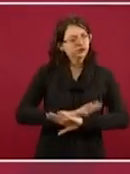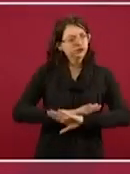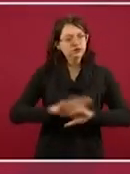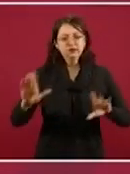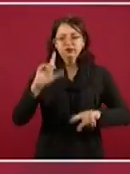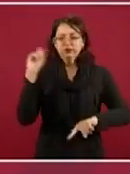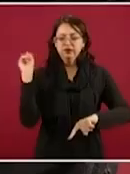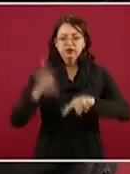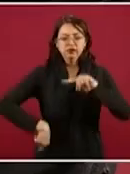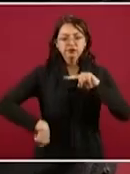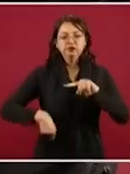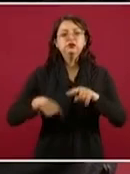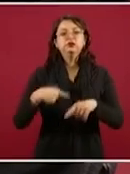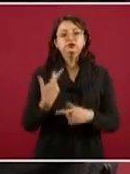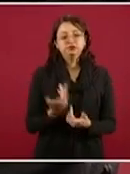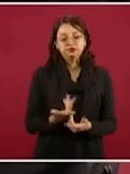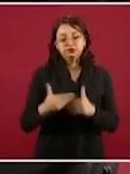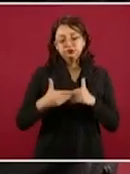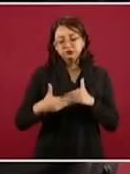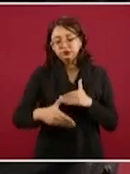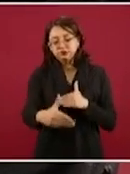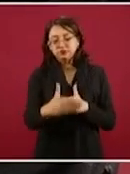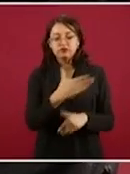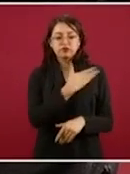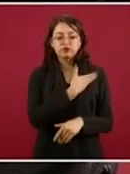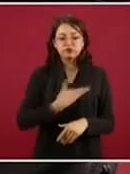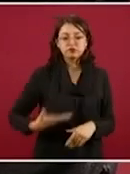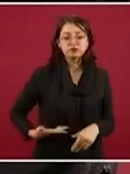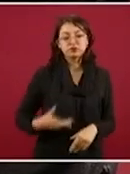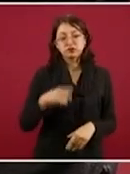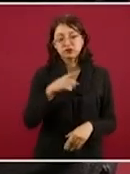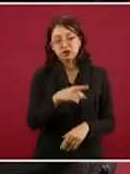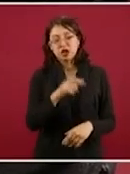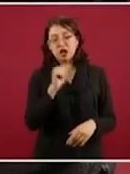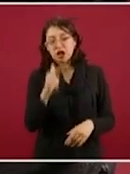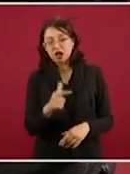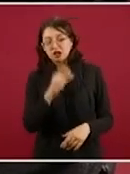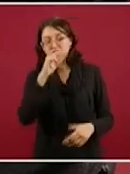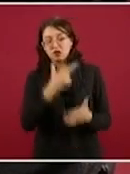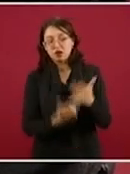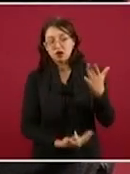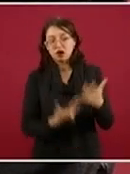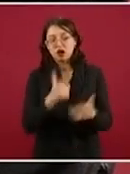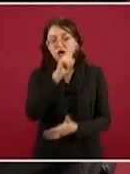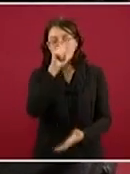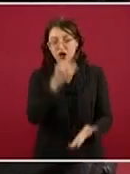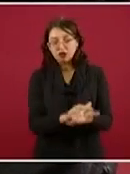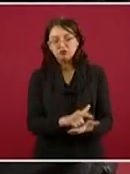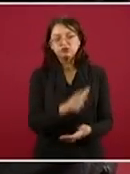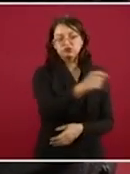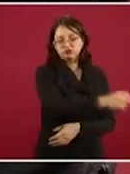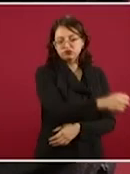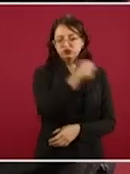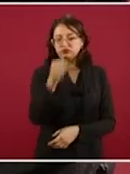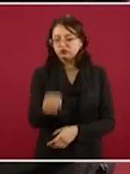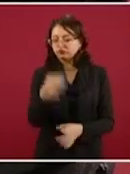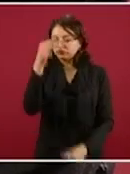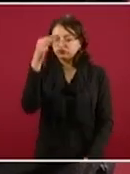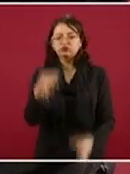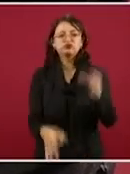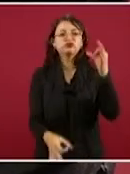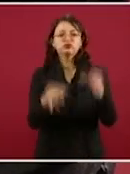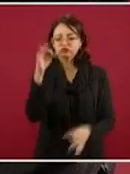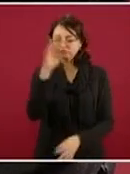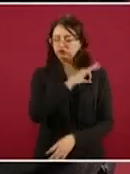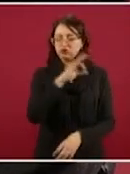y va a poder ser juzgado por cualquier delito, como cualquier otro